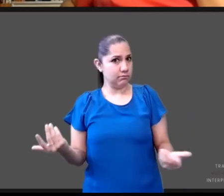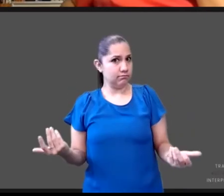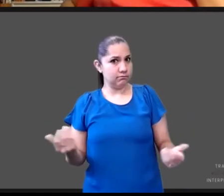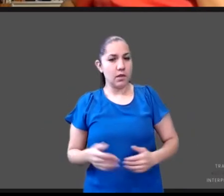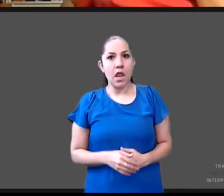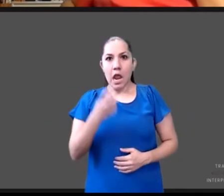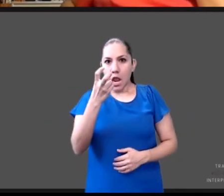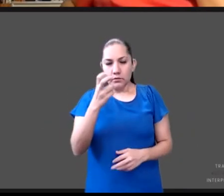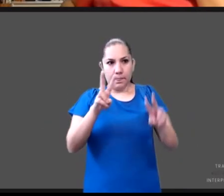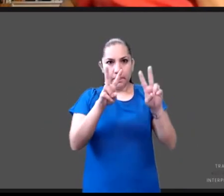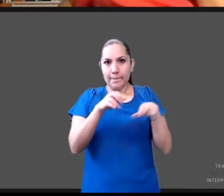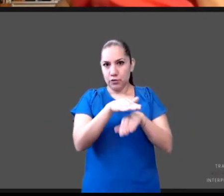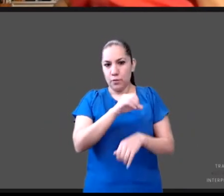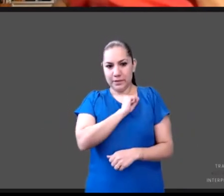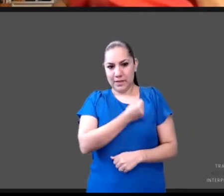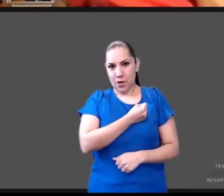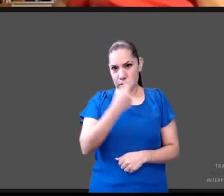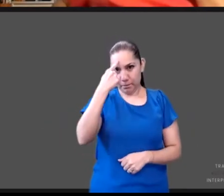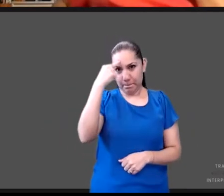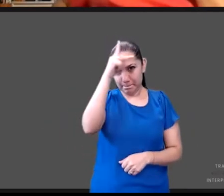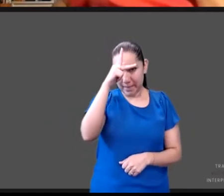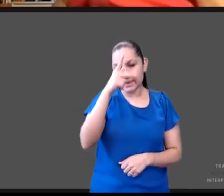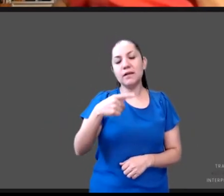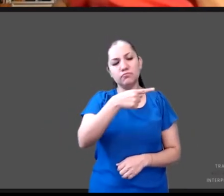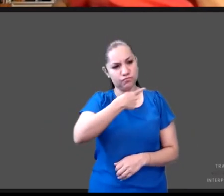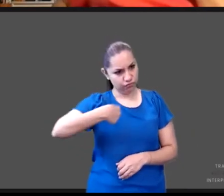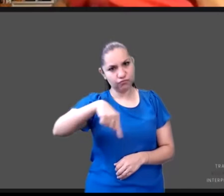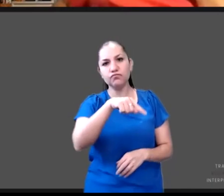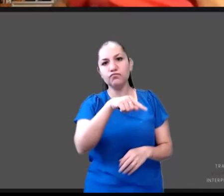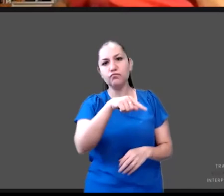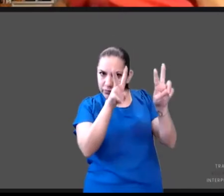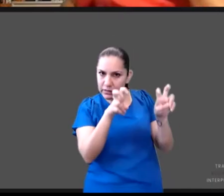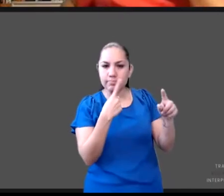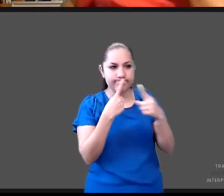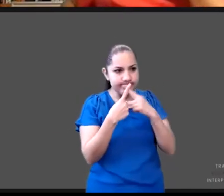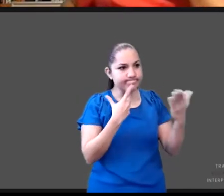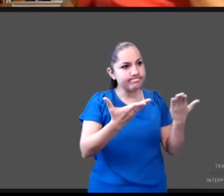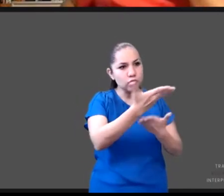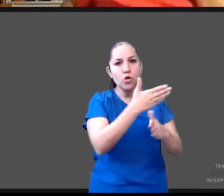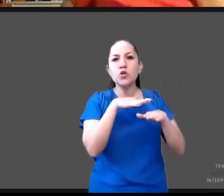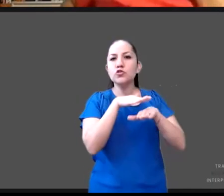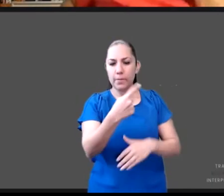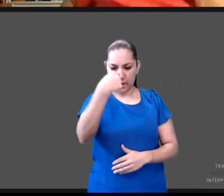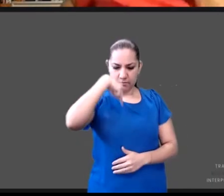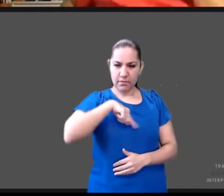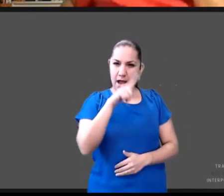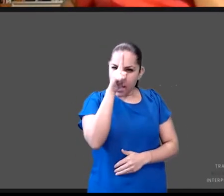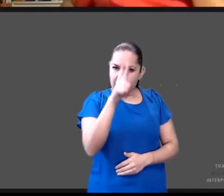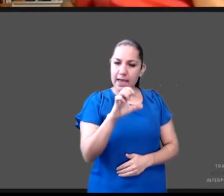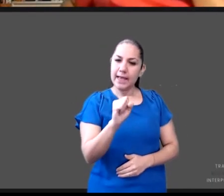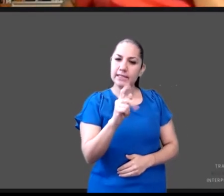cuestiones que se hizo fue hablar de espiritualidad, la espiritualidad también como un tema de salud mental. Tuvimos conversatorios como ellos. Ha